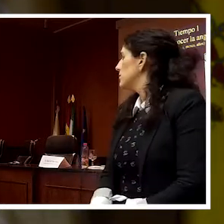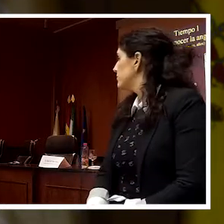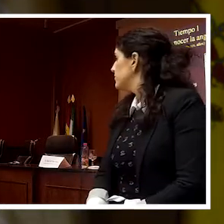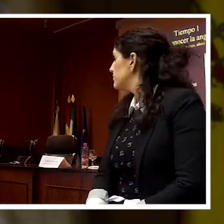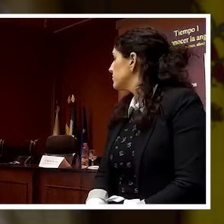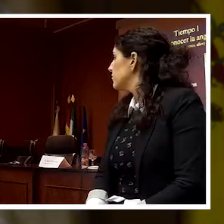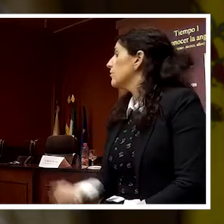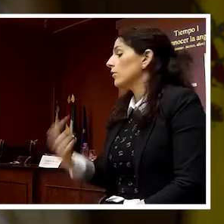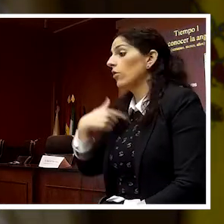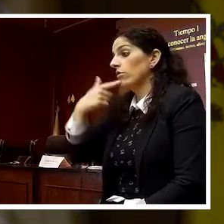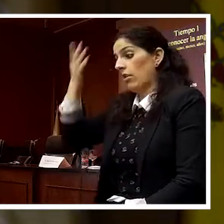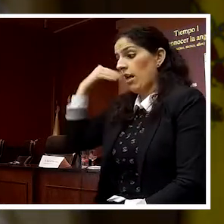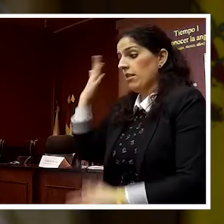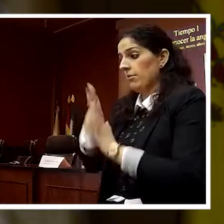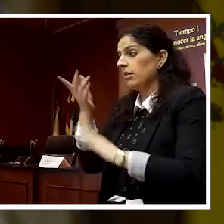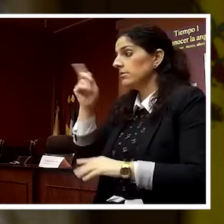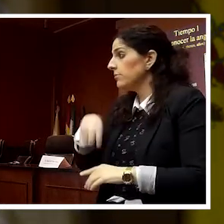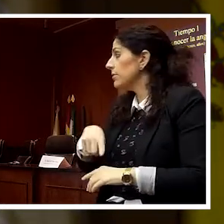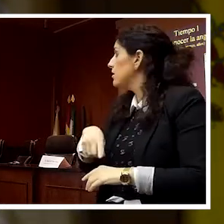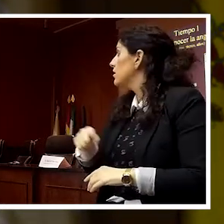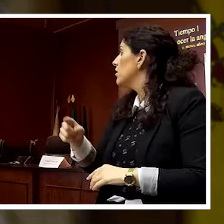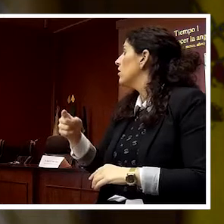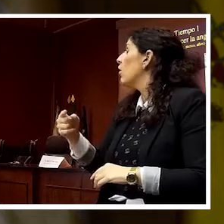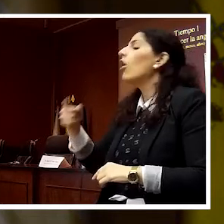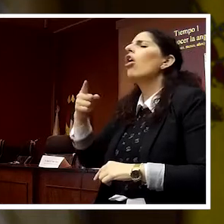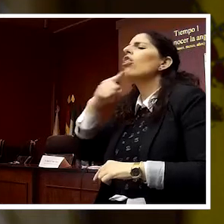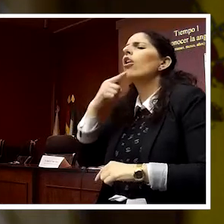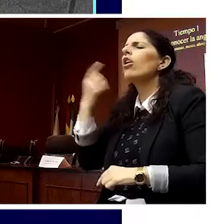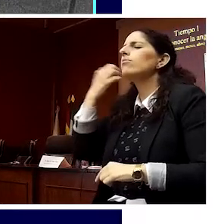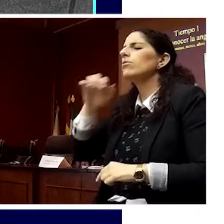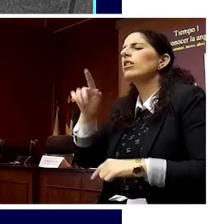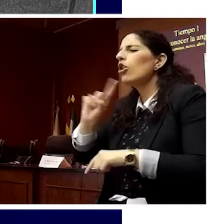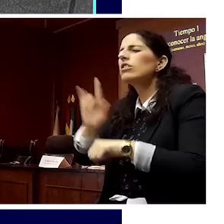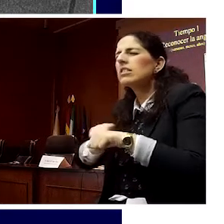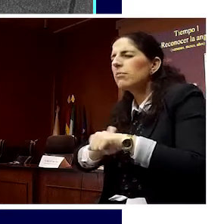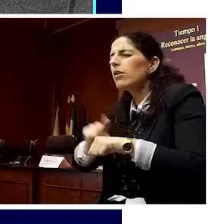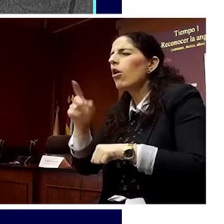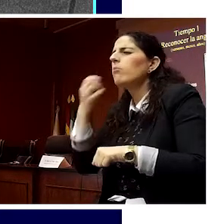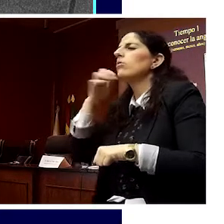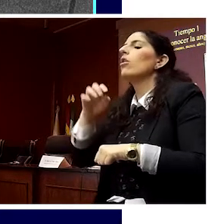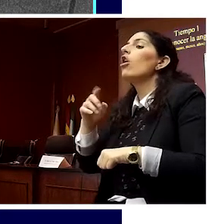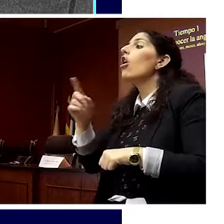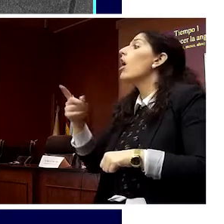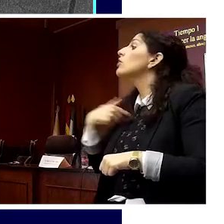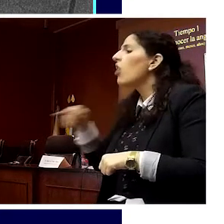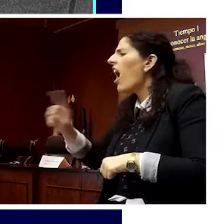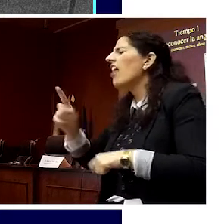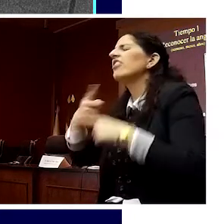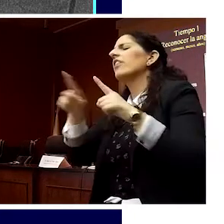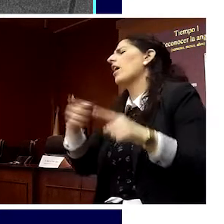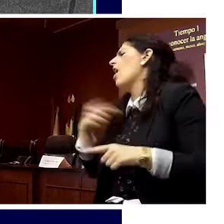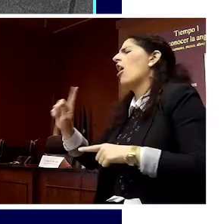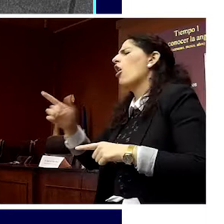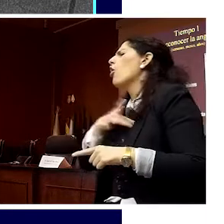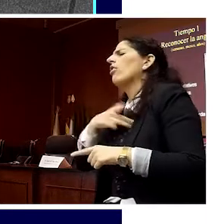Como decía antes, el dolor atípico no descarta que haya una enfermedad